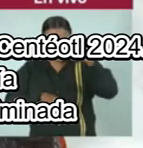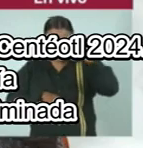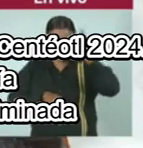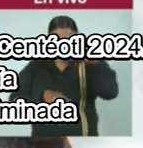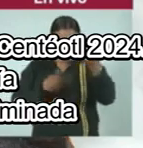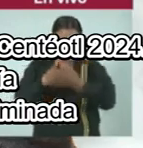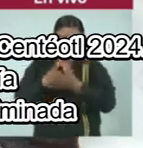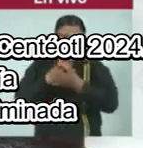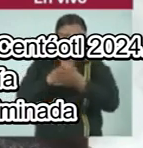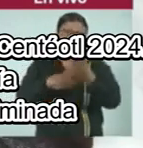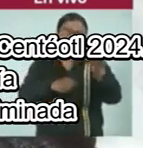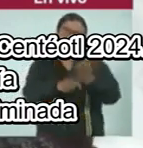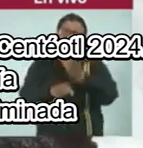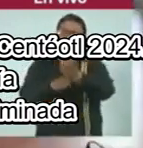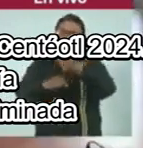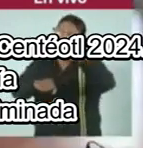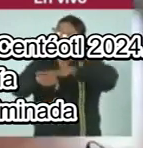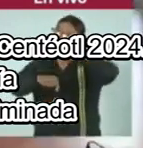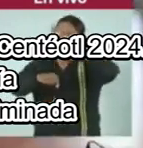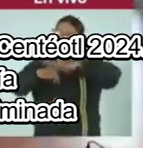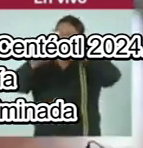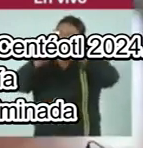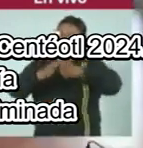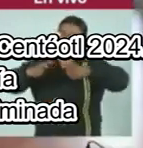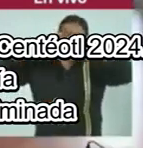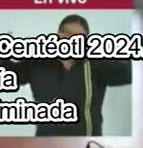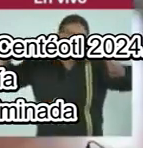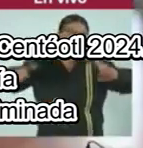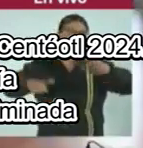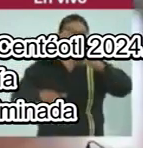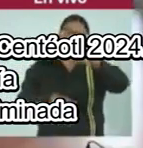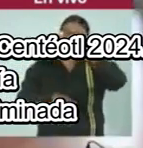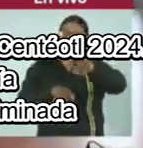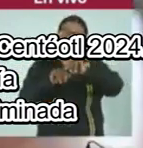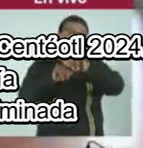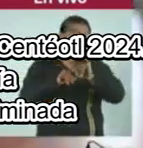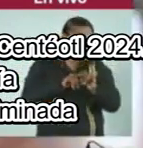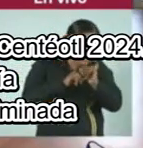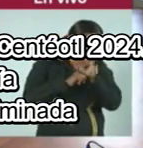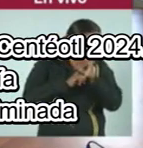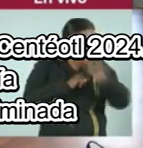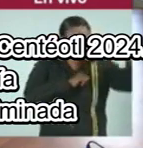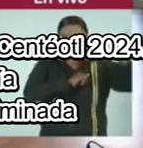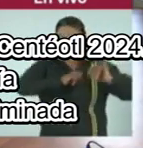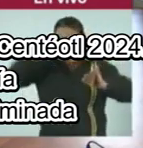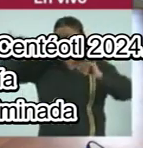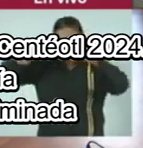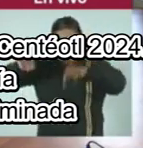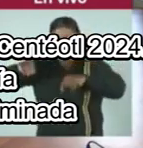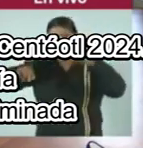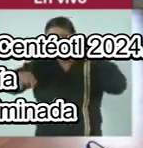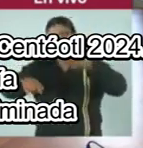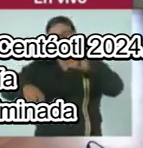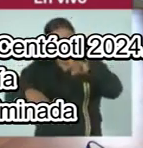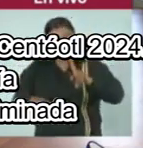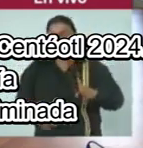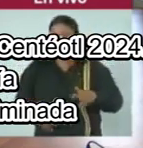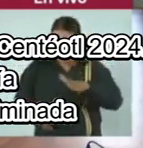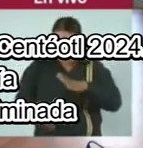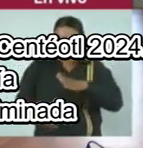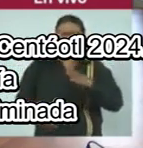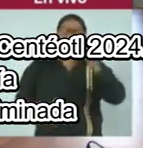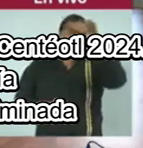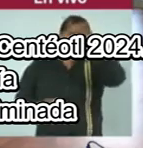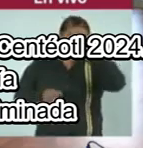ocasiones inviten a más y porque estamos Sí muy lejos de de de la capital pero igual seguimos conservando nuestra